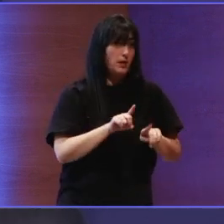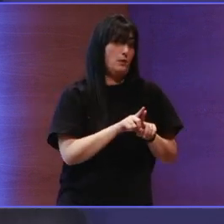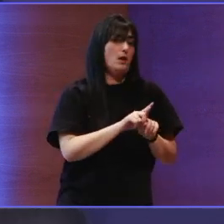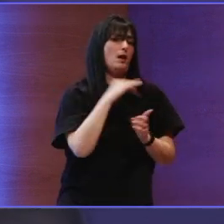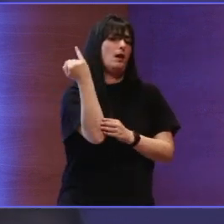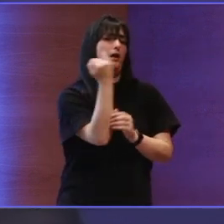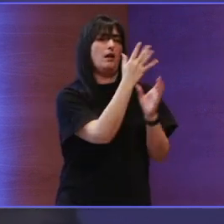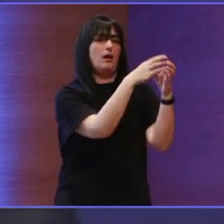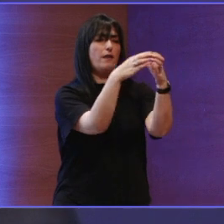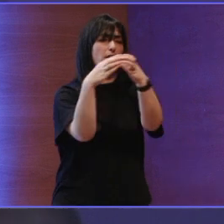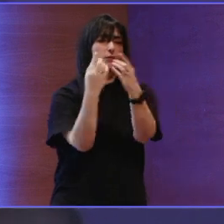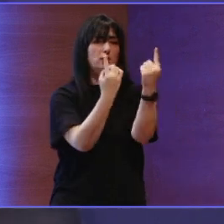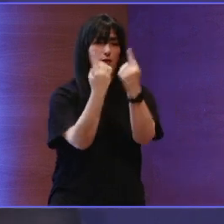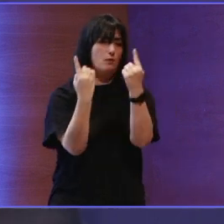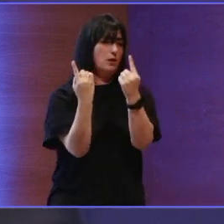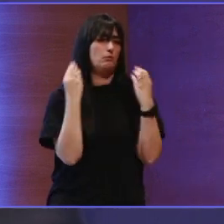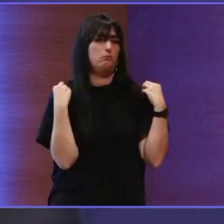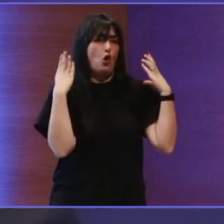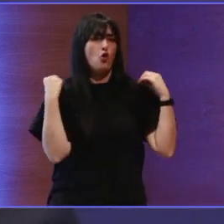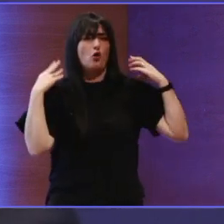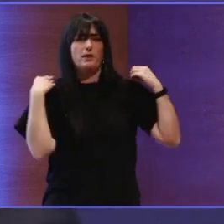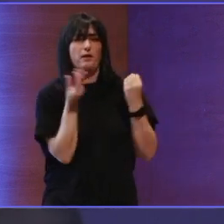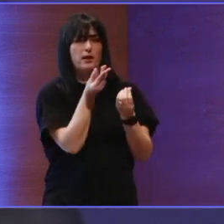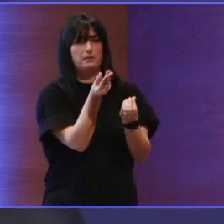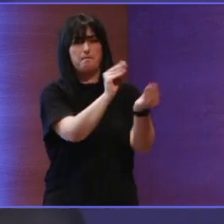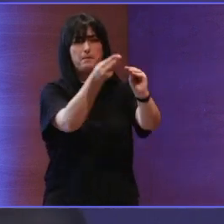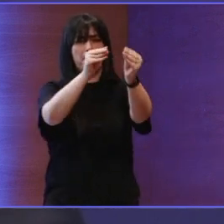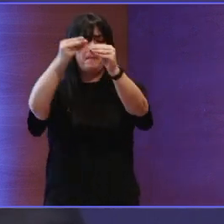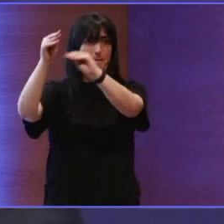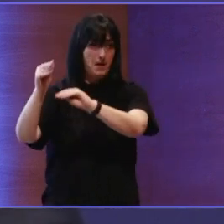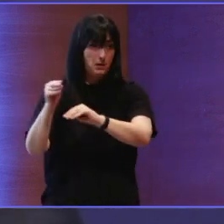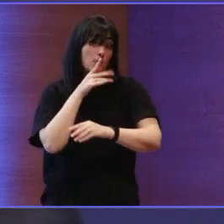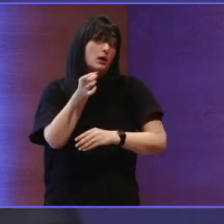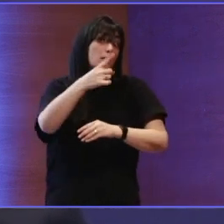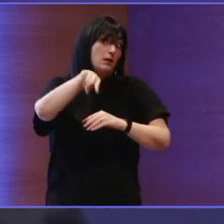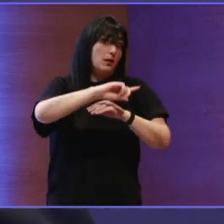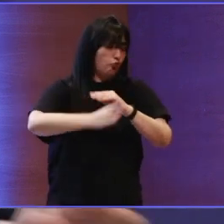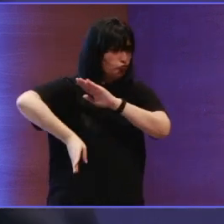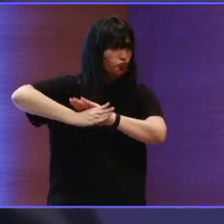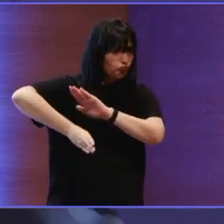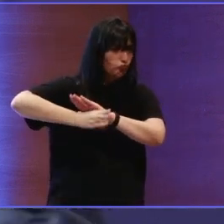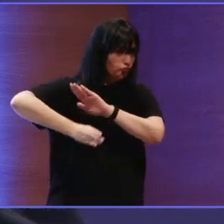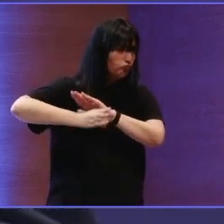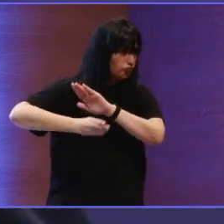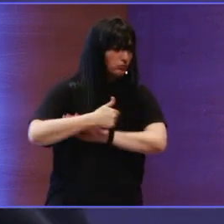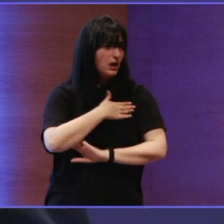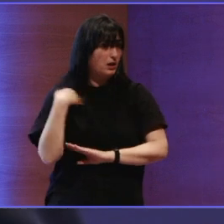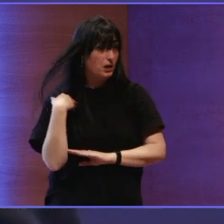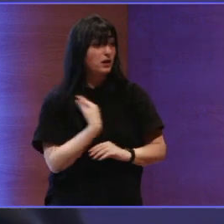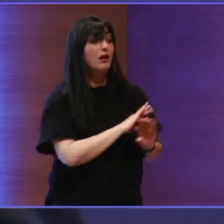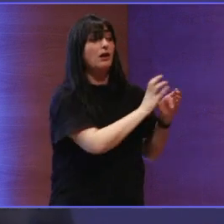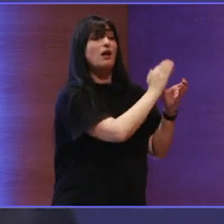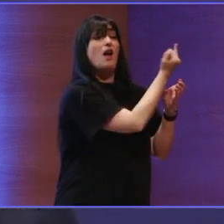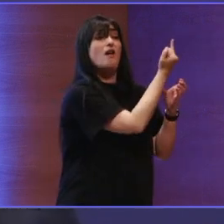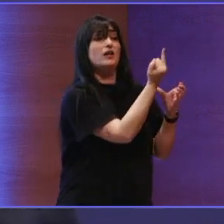jefaturas un montón más de competencias que Porque eran las que estaban dispuestas a seguir adelante y sustra selas a las jefaturas que